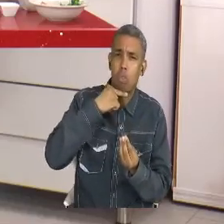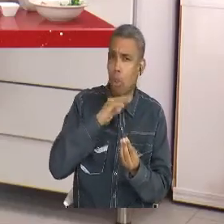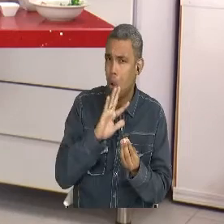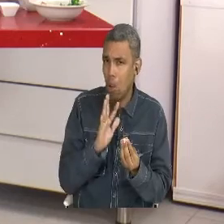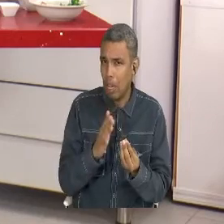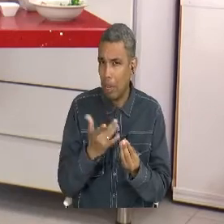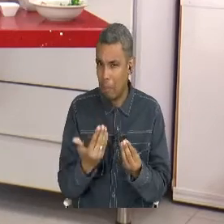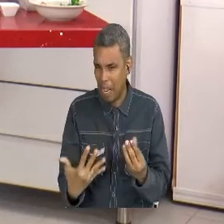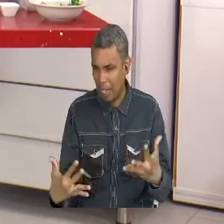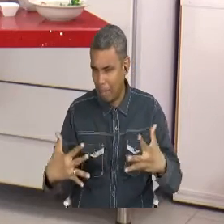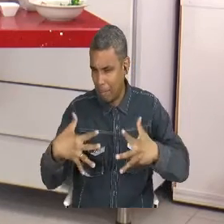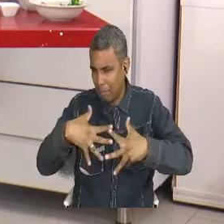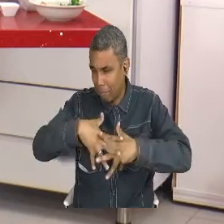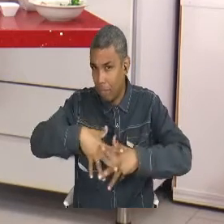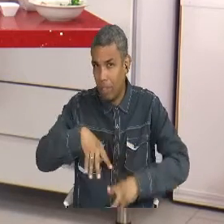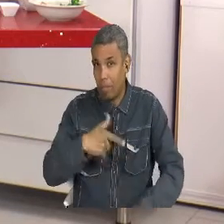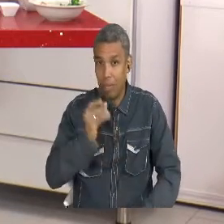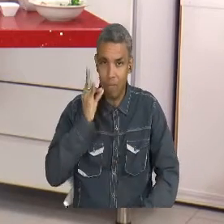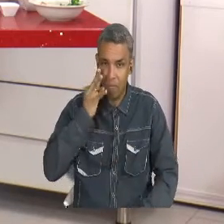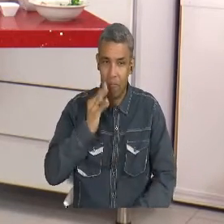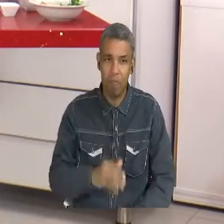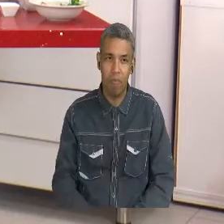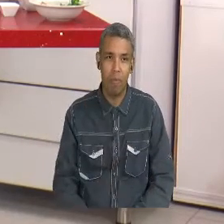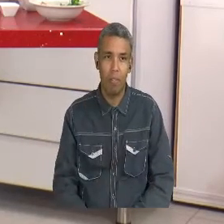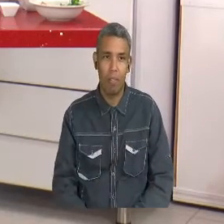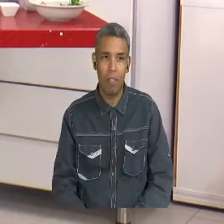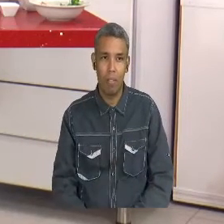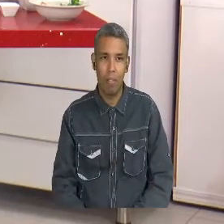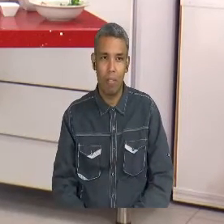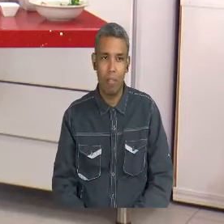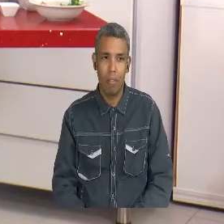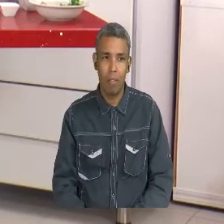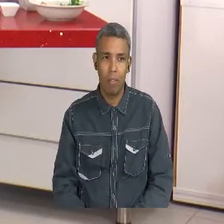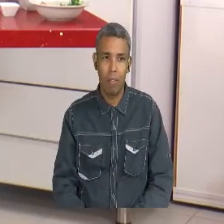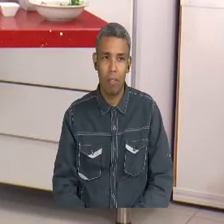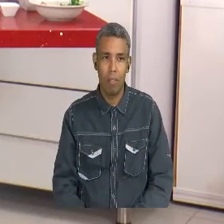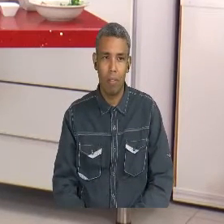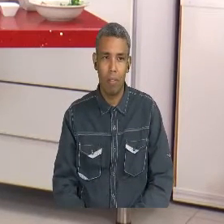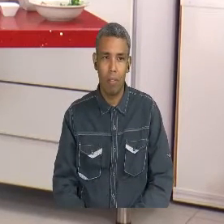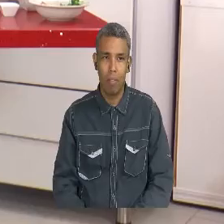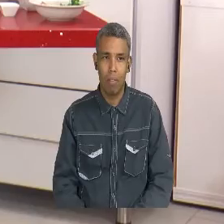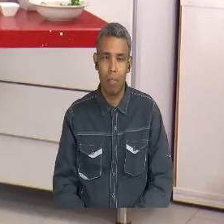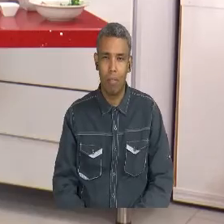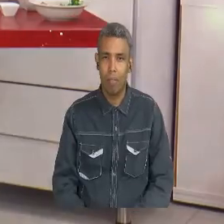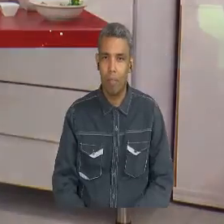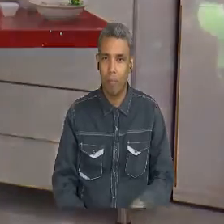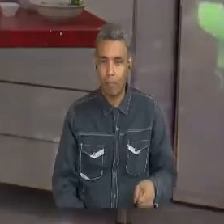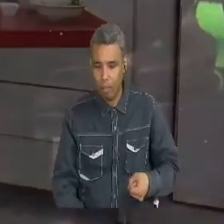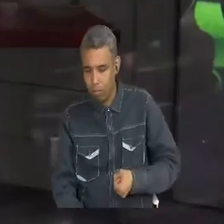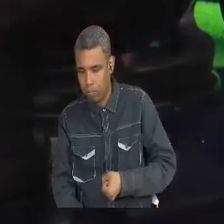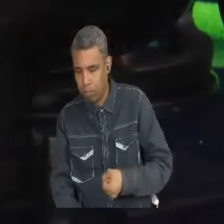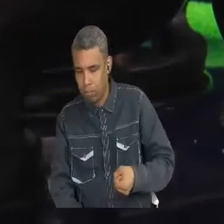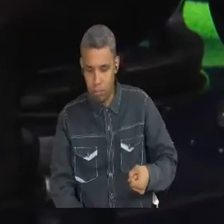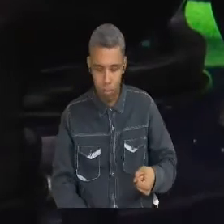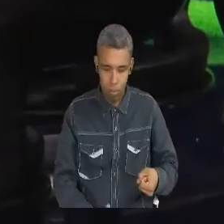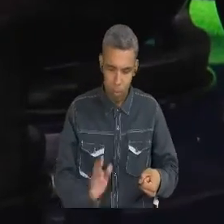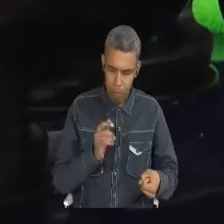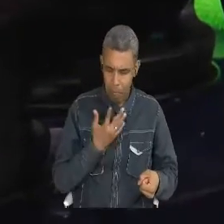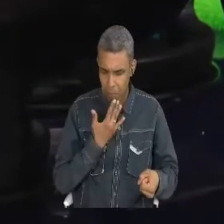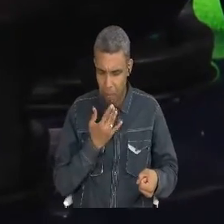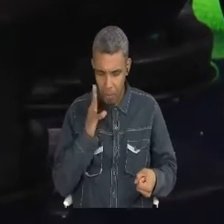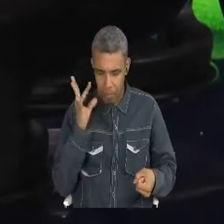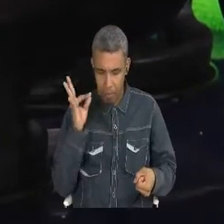muy acaramelizado. Perfecto. Y acá tenemos ya también el salmón listo, vean. Ya está bien doradito. Doradito. Vamos